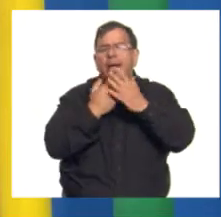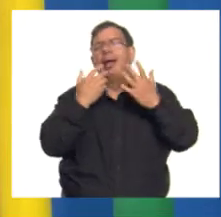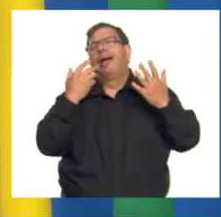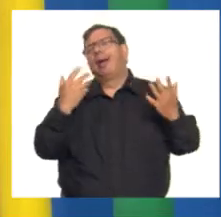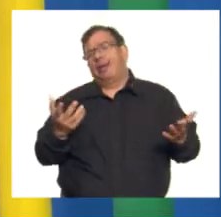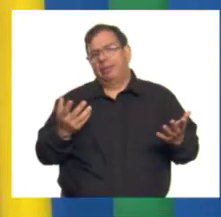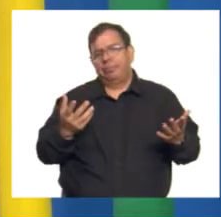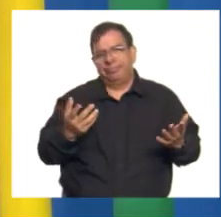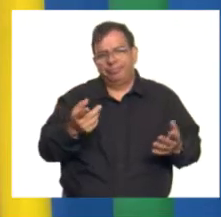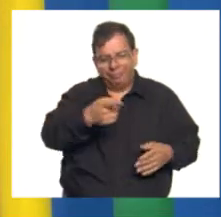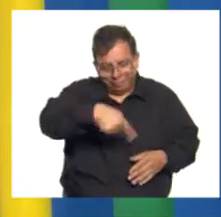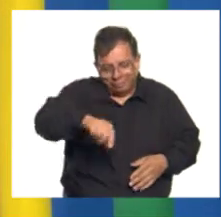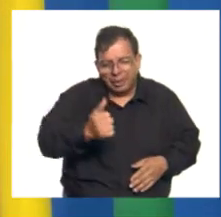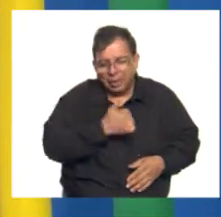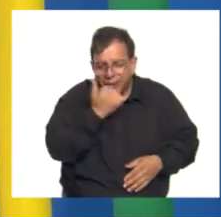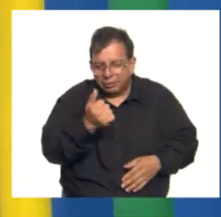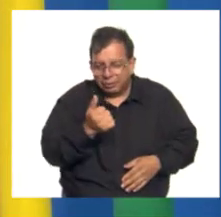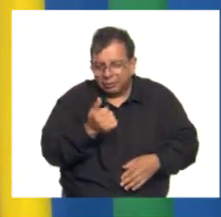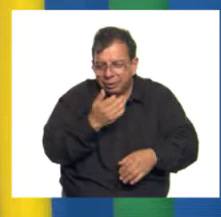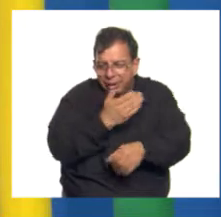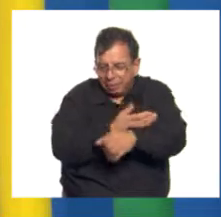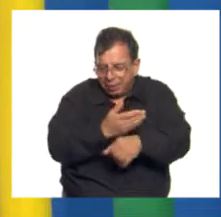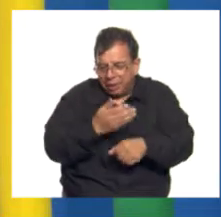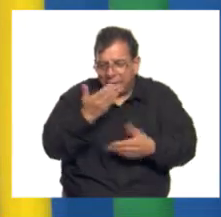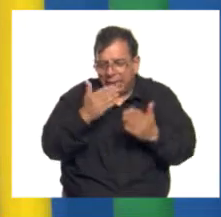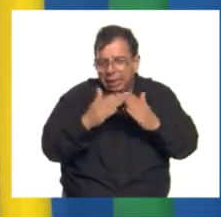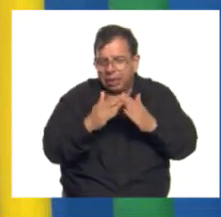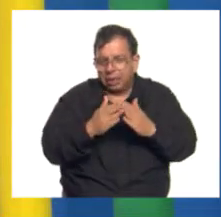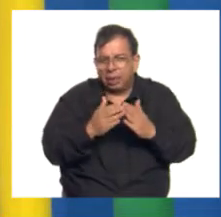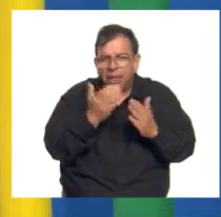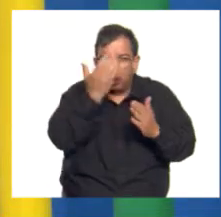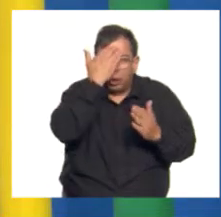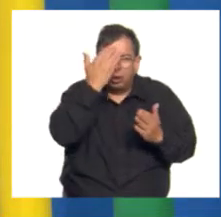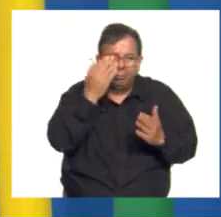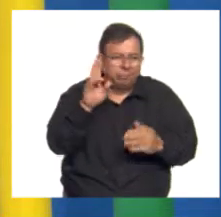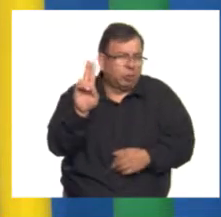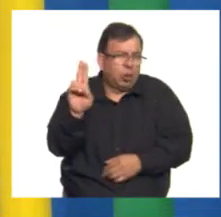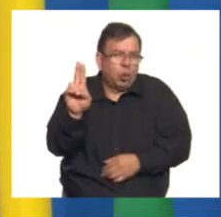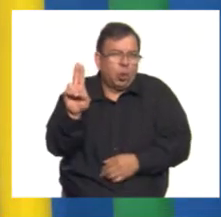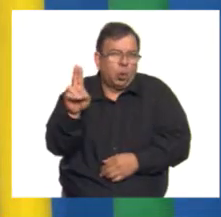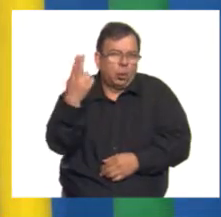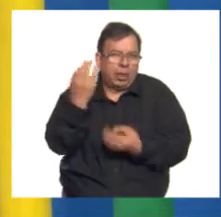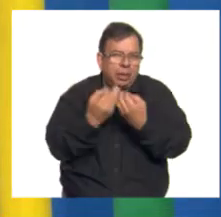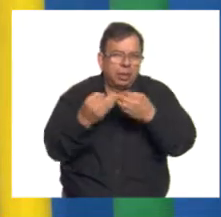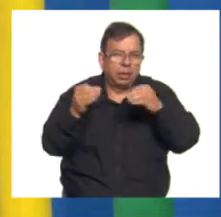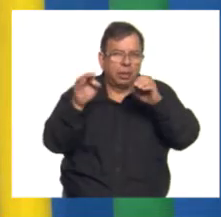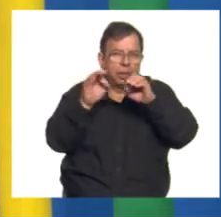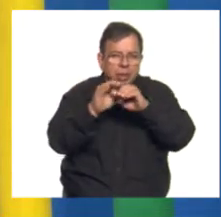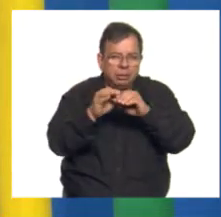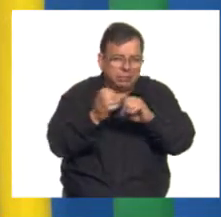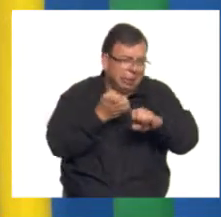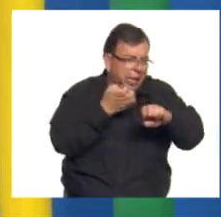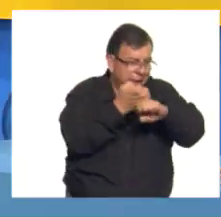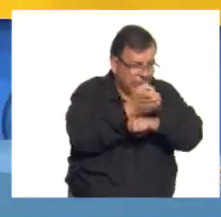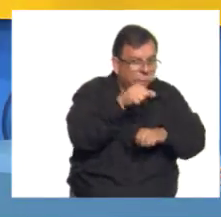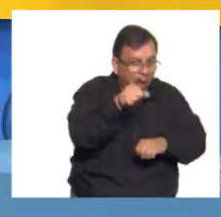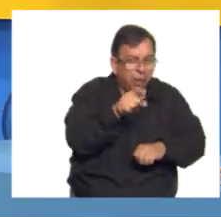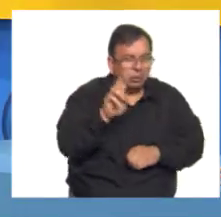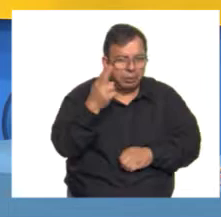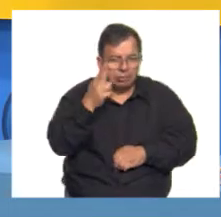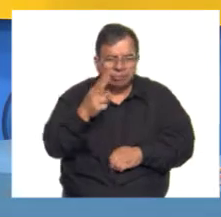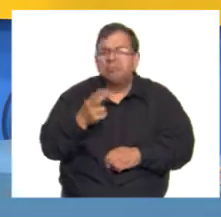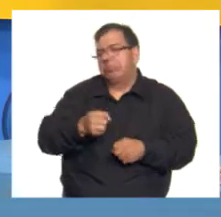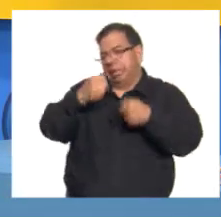que la mayoría de nuestros alumnos que nos acompañan desde casa conocen una universidad importante que esté en su estado. Seguro que